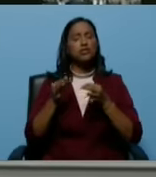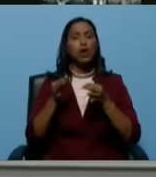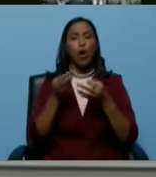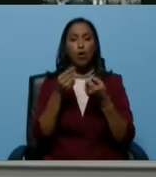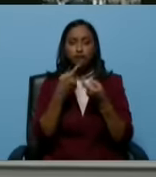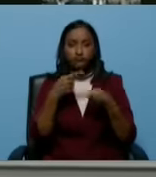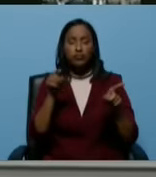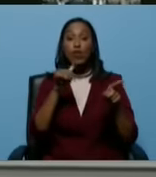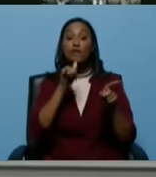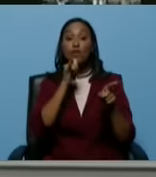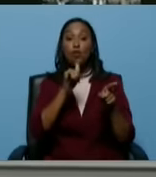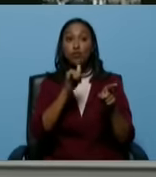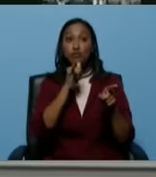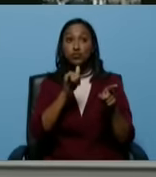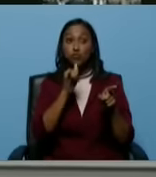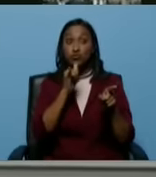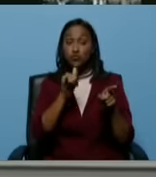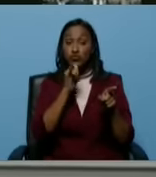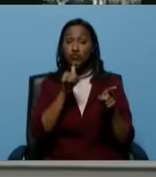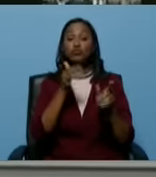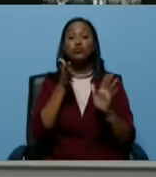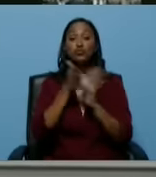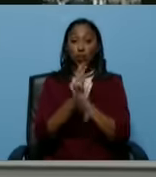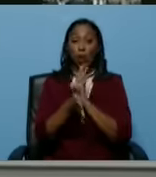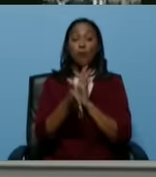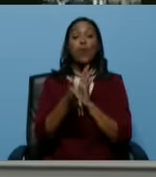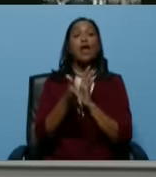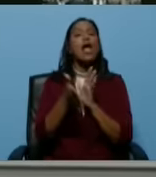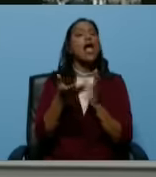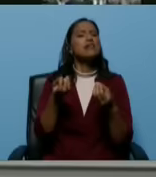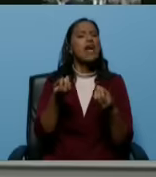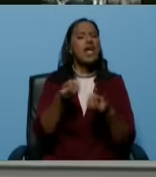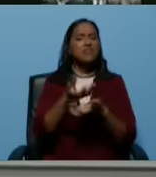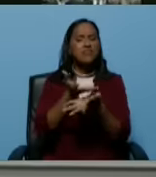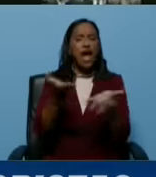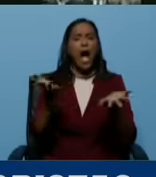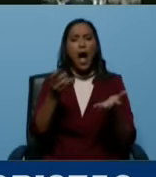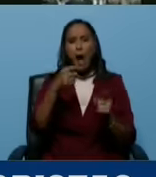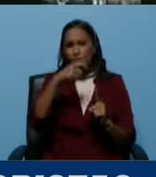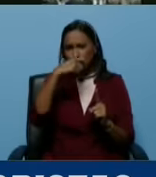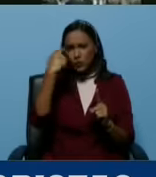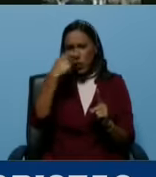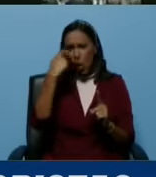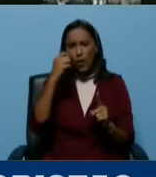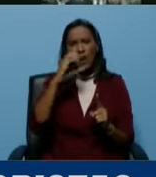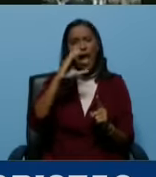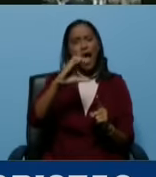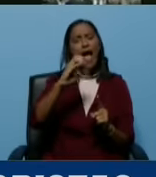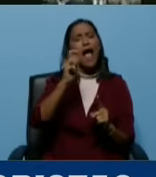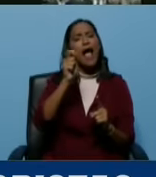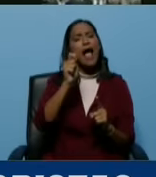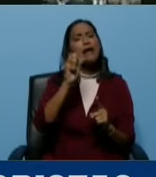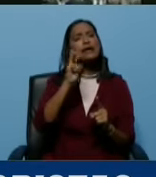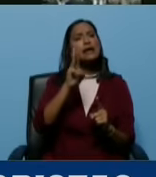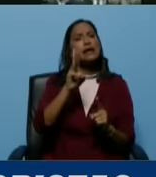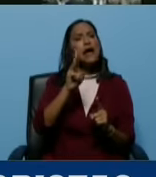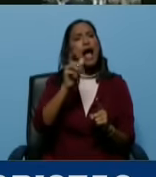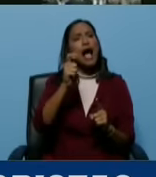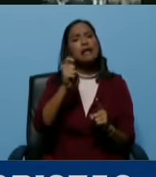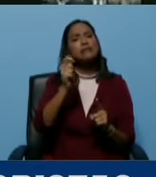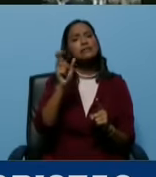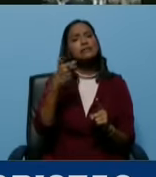esa oleada masiva de distribución de una droga conocida como Captagón,